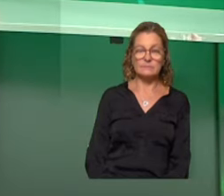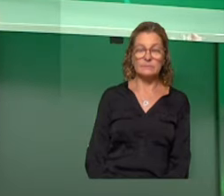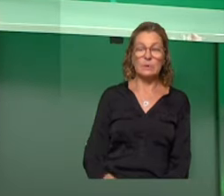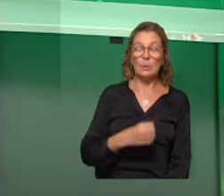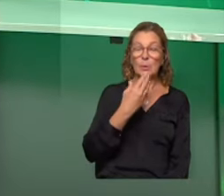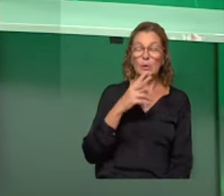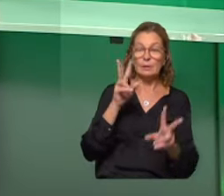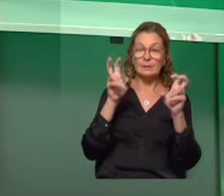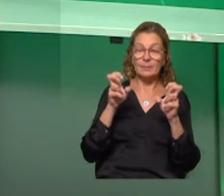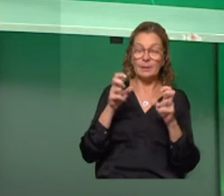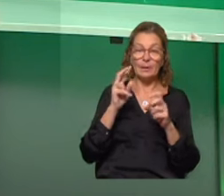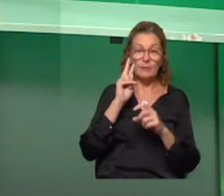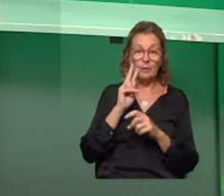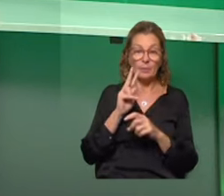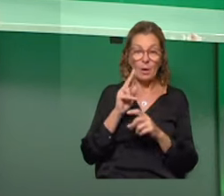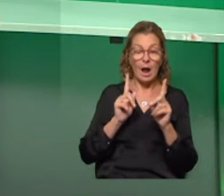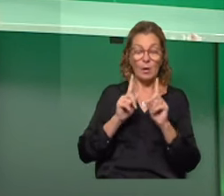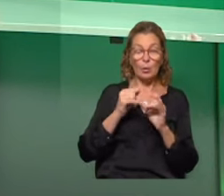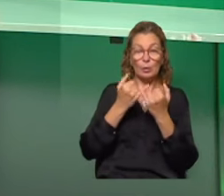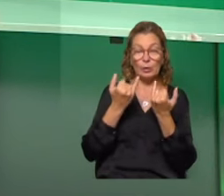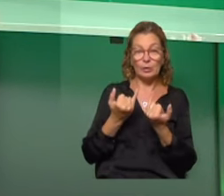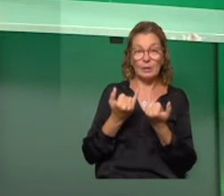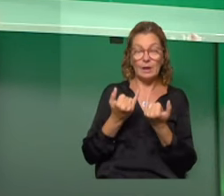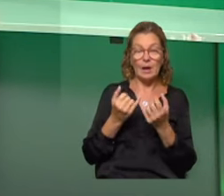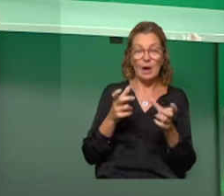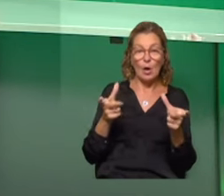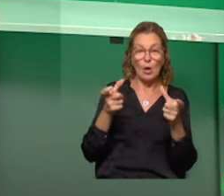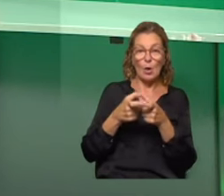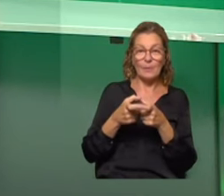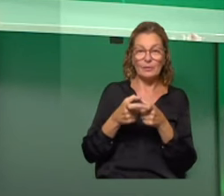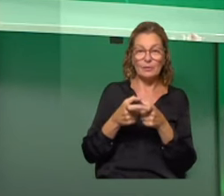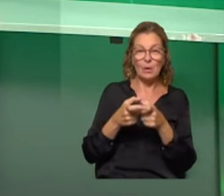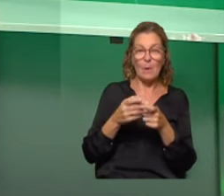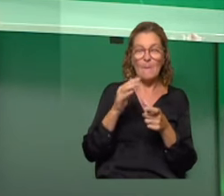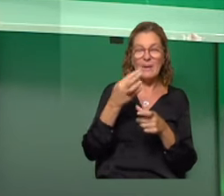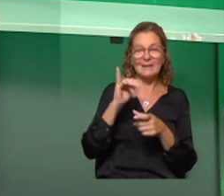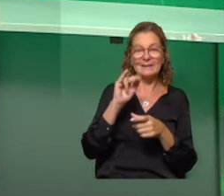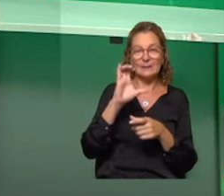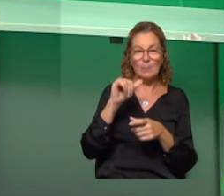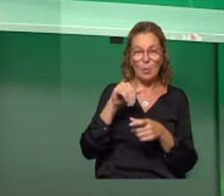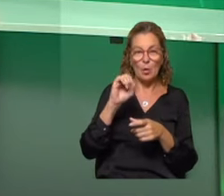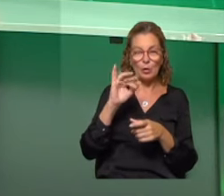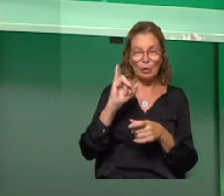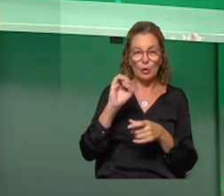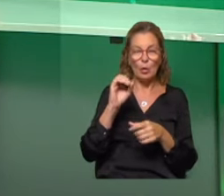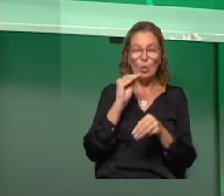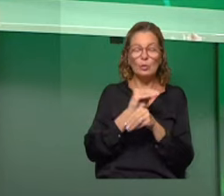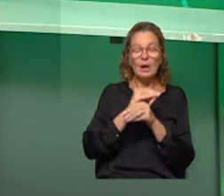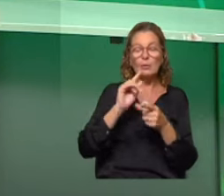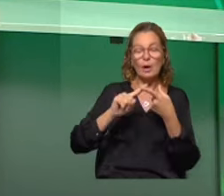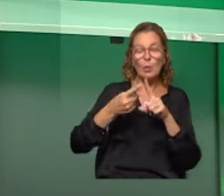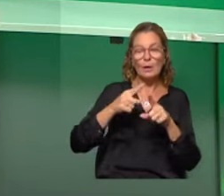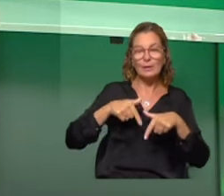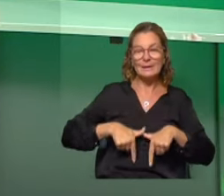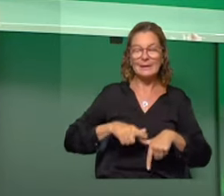Bueno, tema que venimos siguiendo desde hace algunos días. La Comisión del Patrimonio Cultural de la Nación llegó a un acuerdo con la